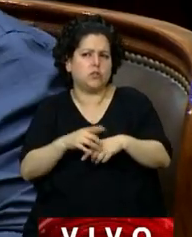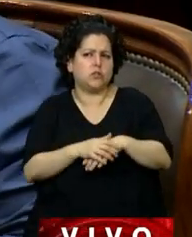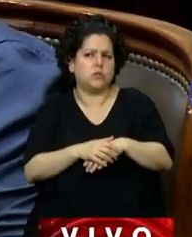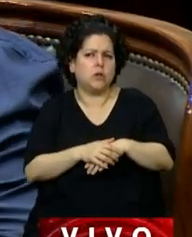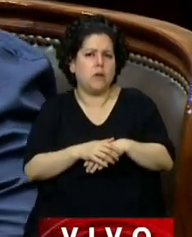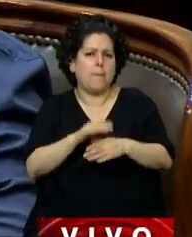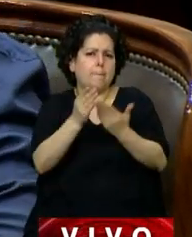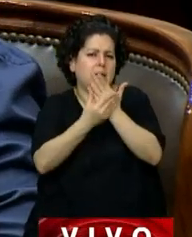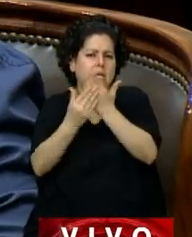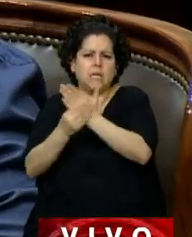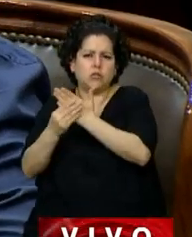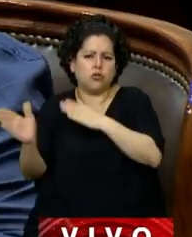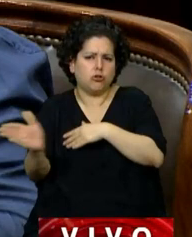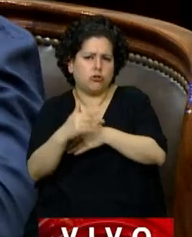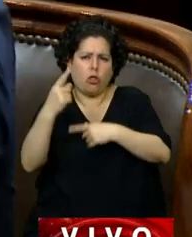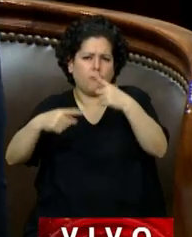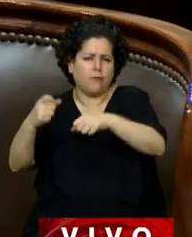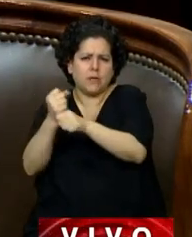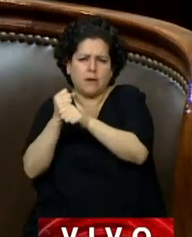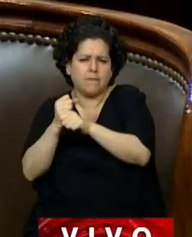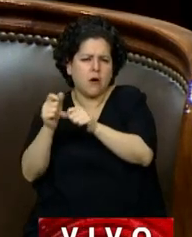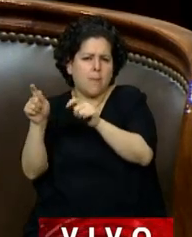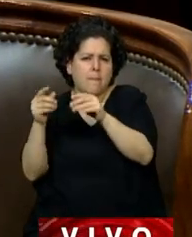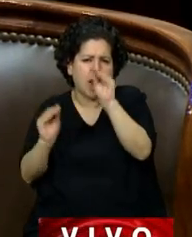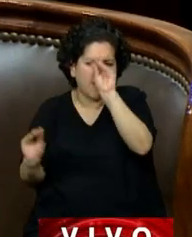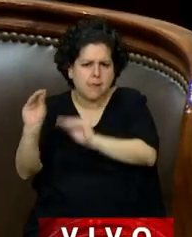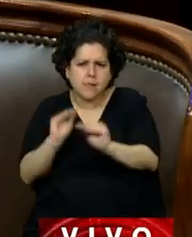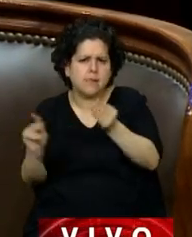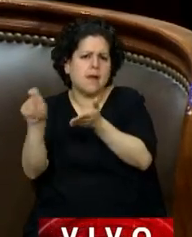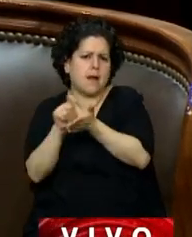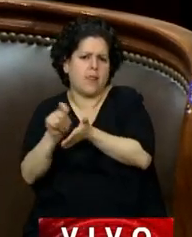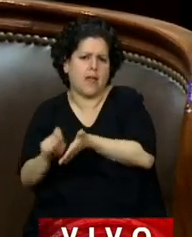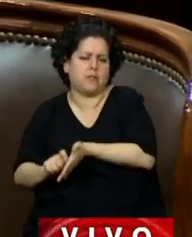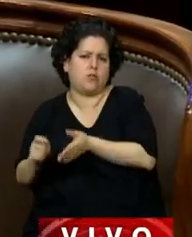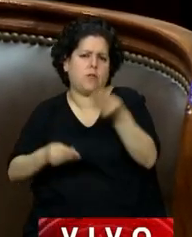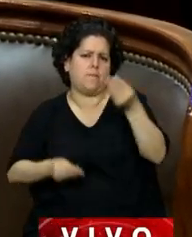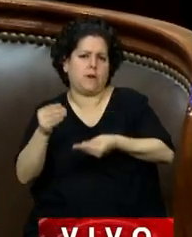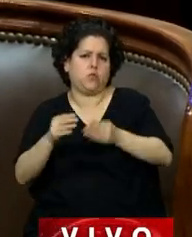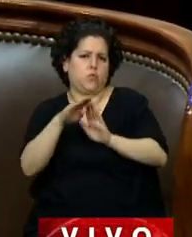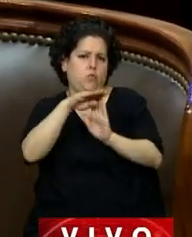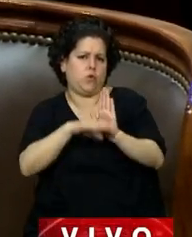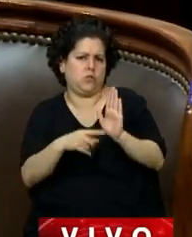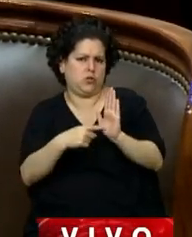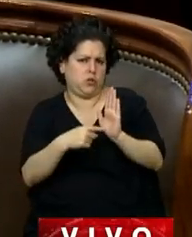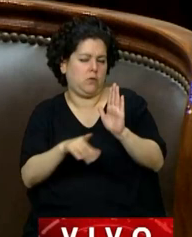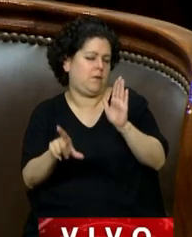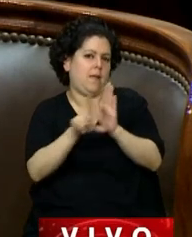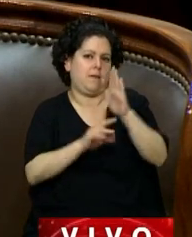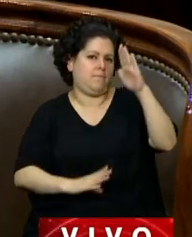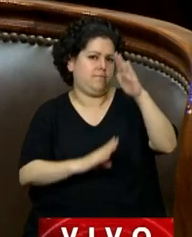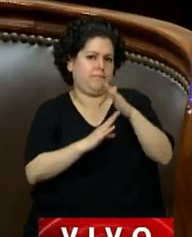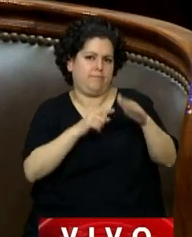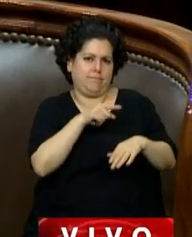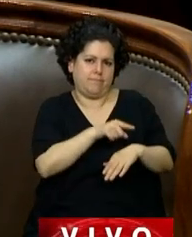ministros para poder redactar Si se quiere decir este presupuesto que es ley de leyes